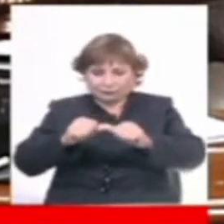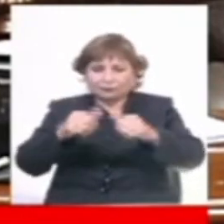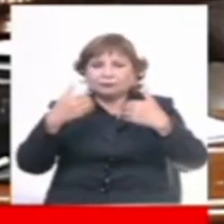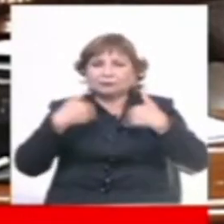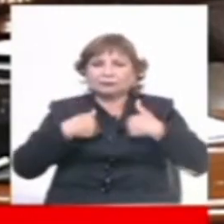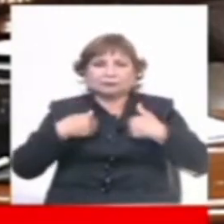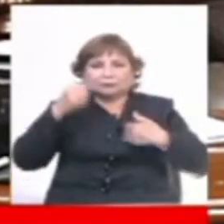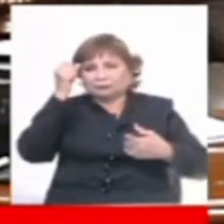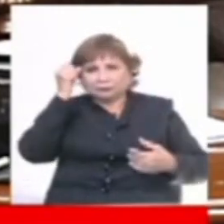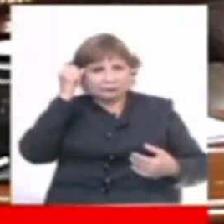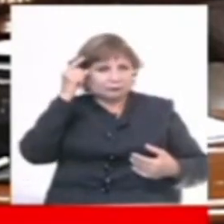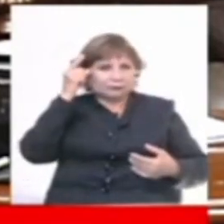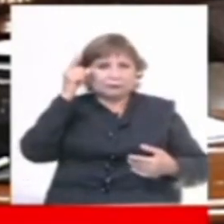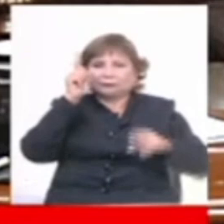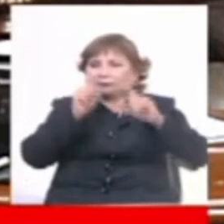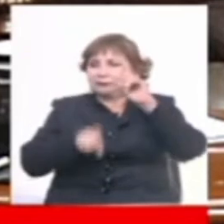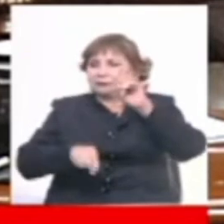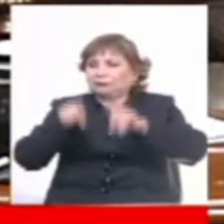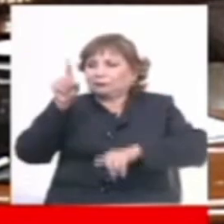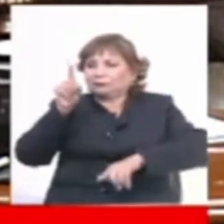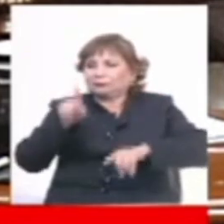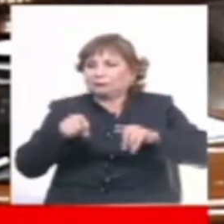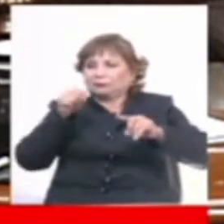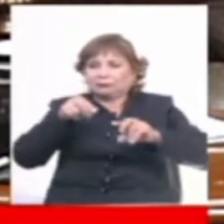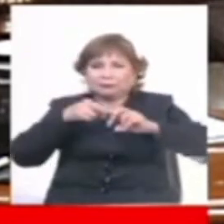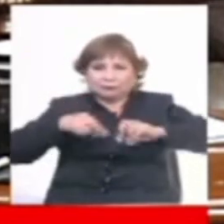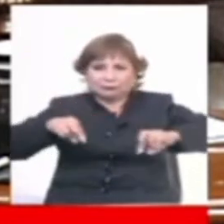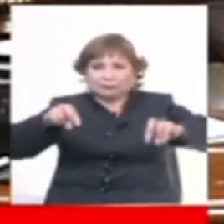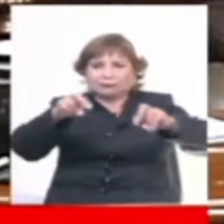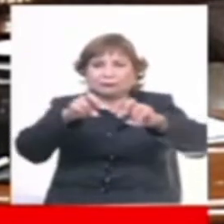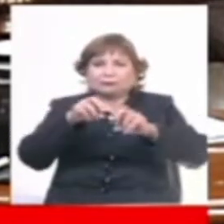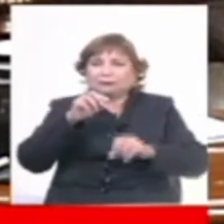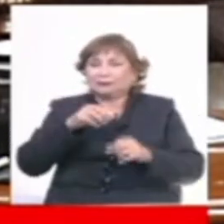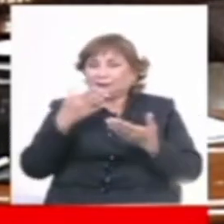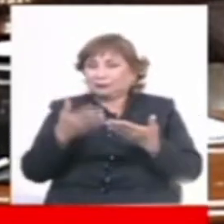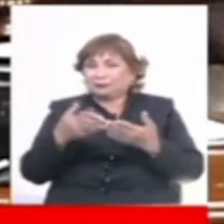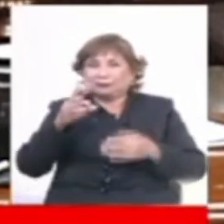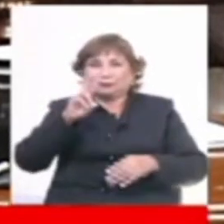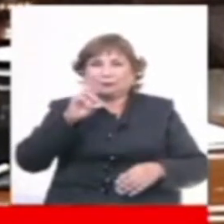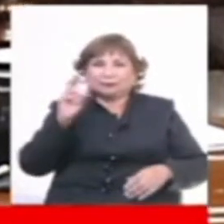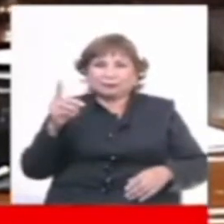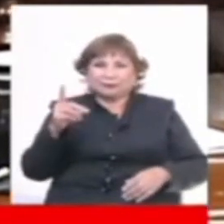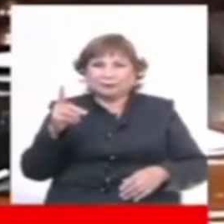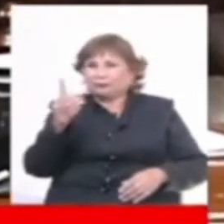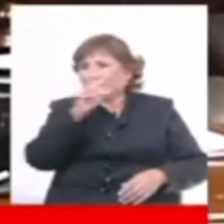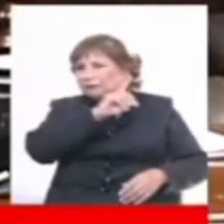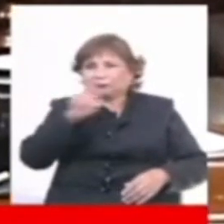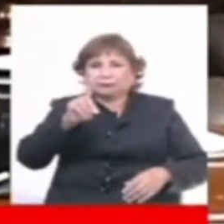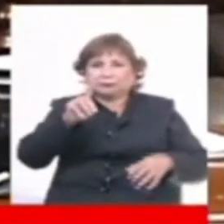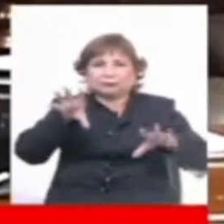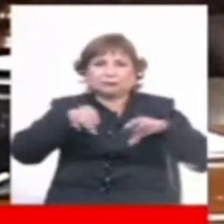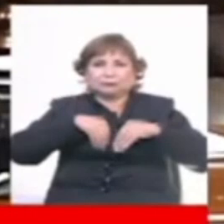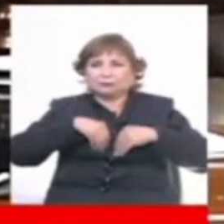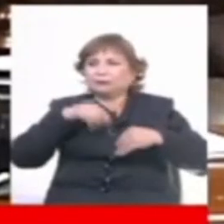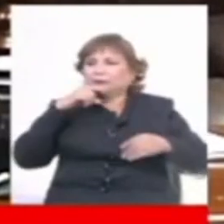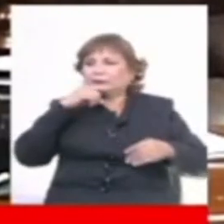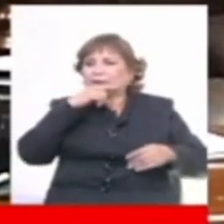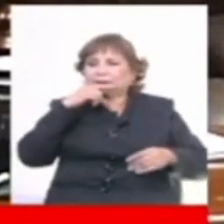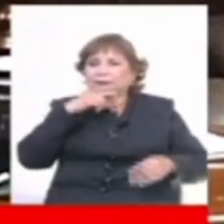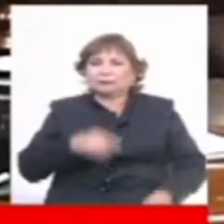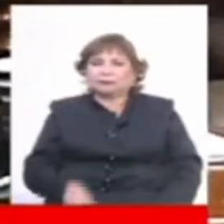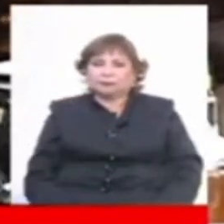la incomprensión de algunos que en pleno siglo XXI no aceptan que las